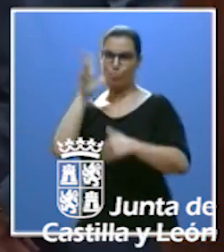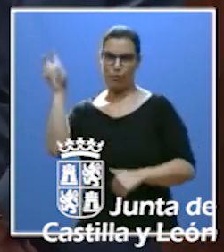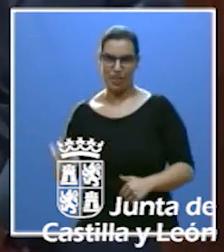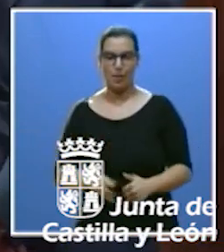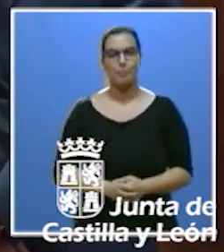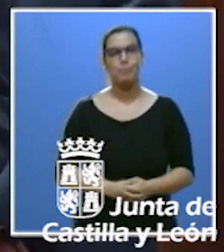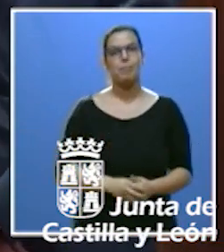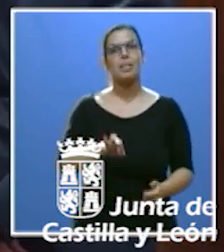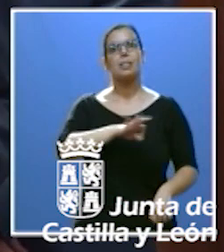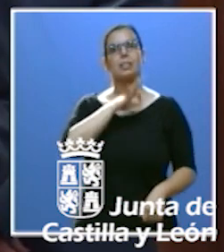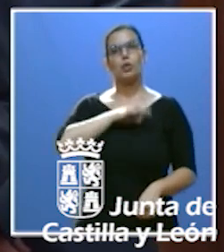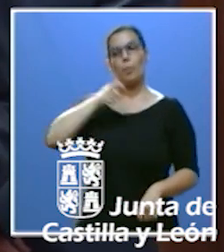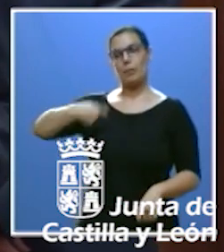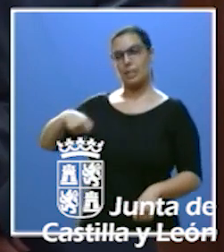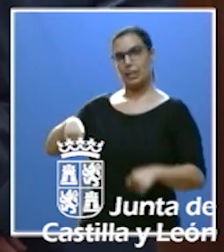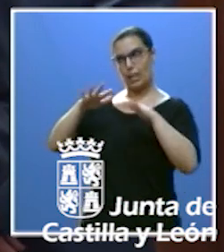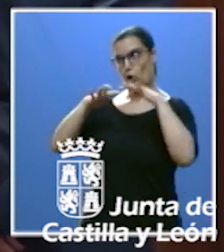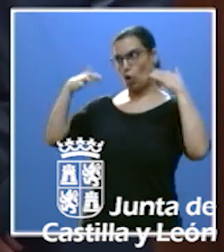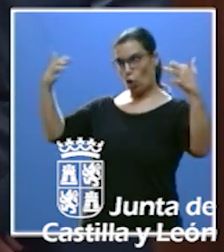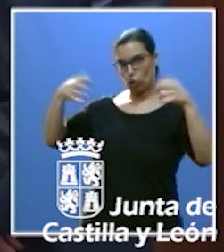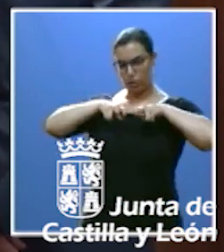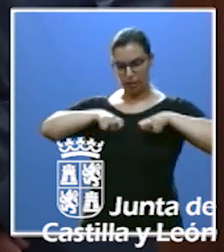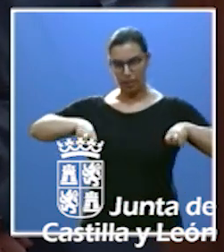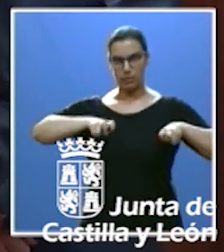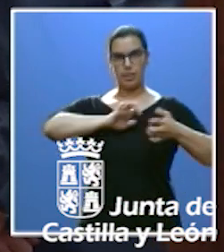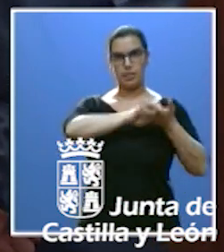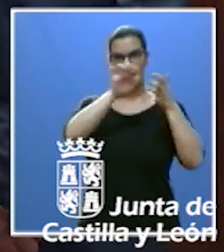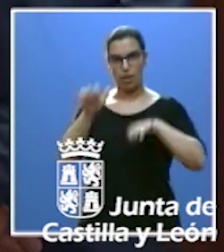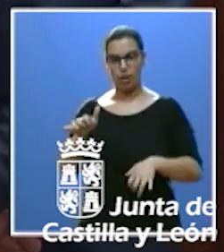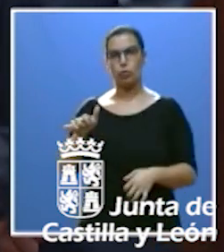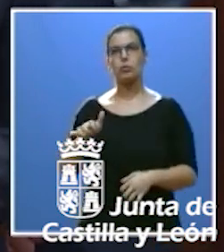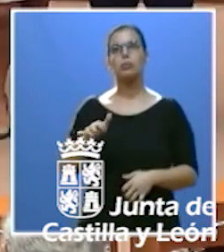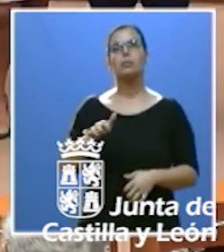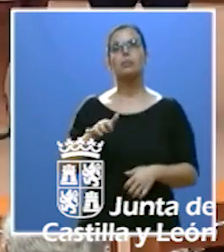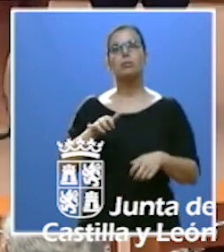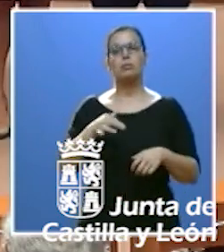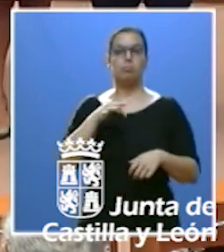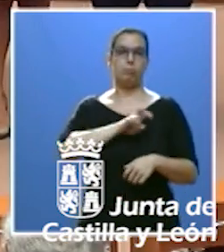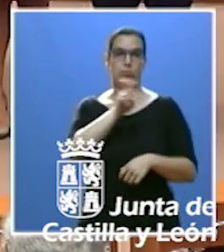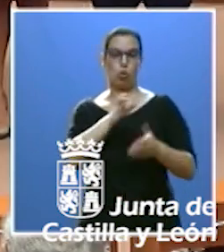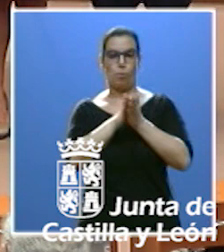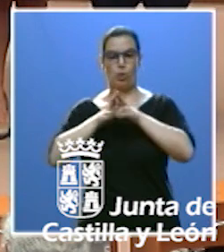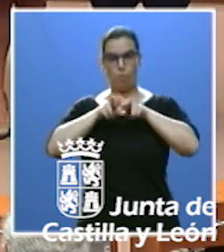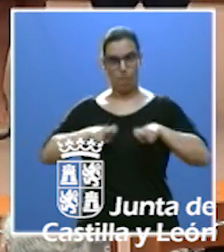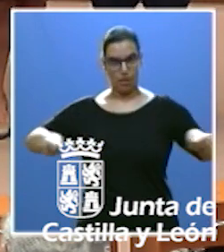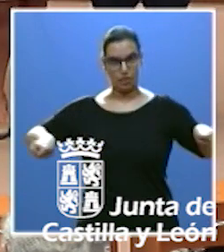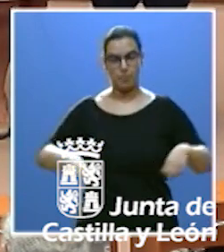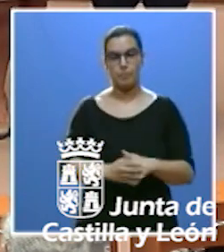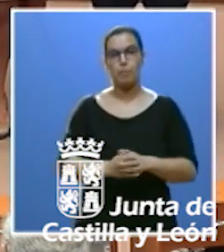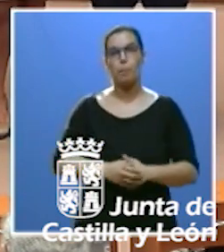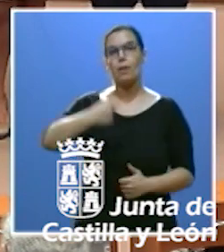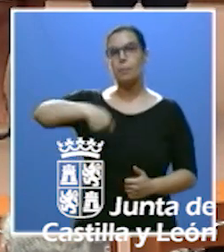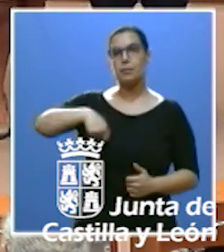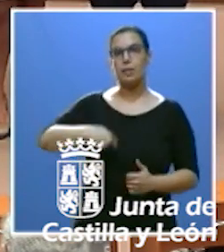Señor presidente de las Cortes de Castilla y León y miembros de la mesa, presidentes de las